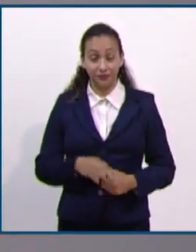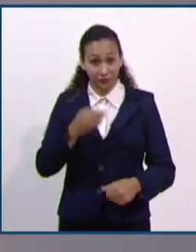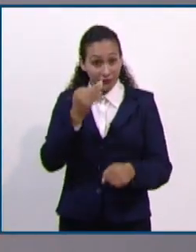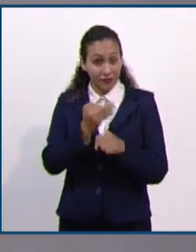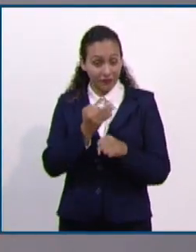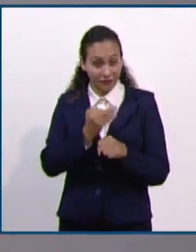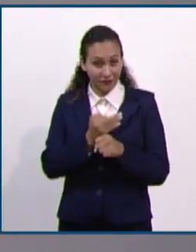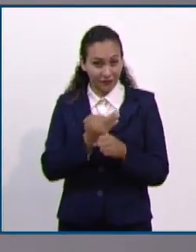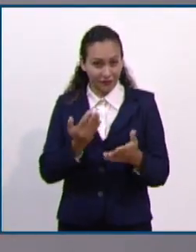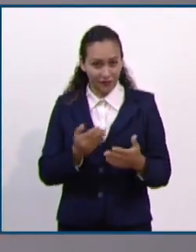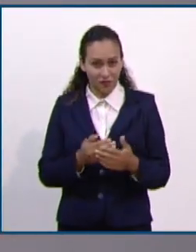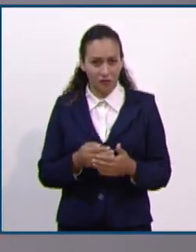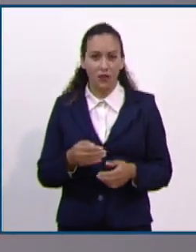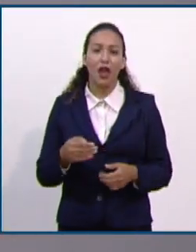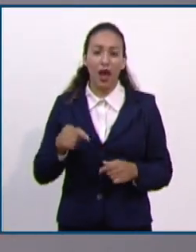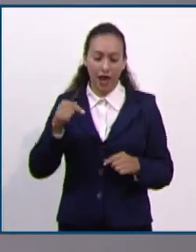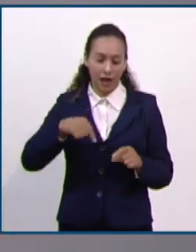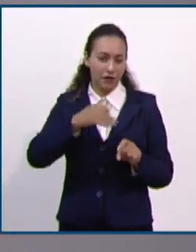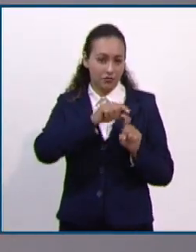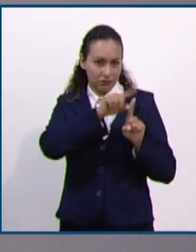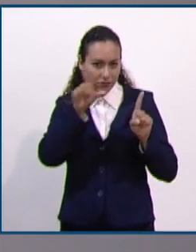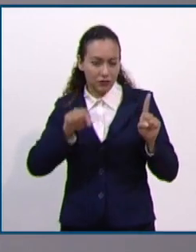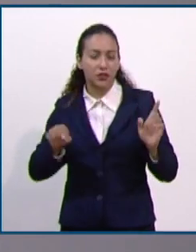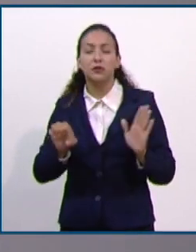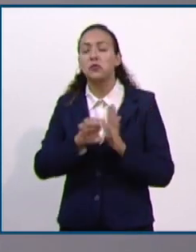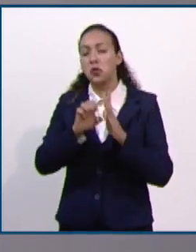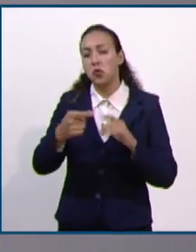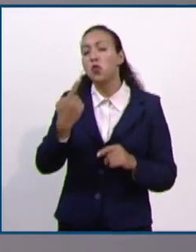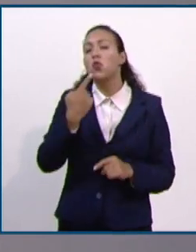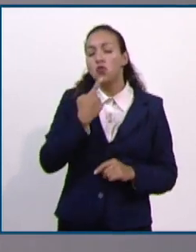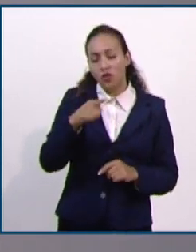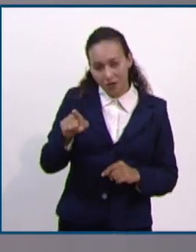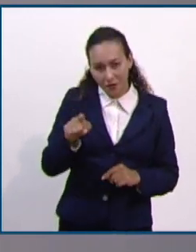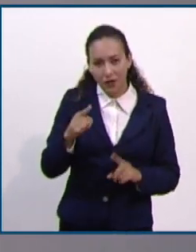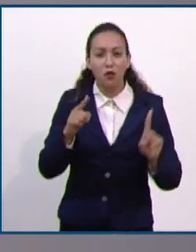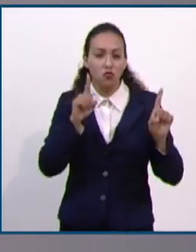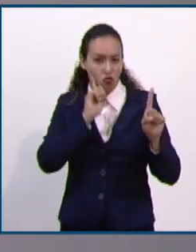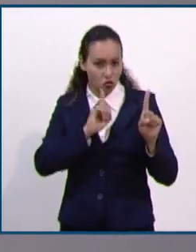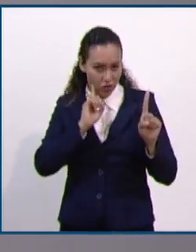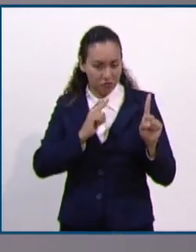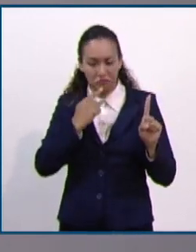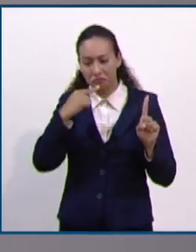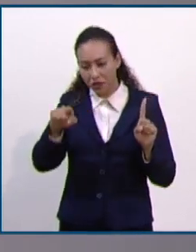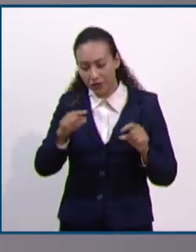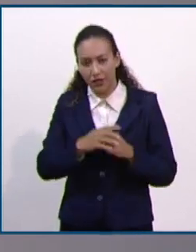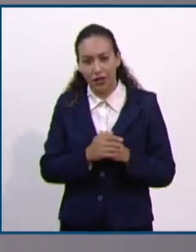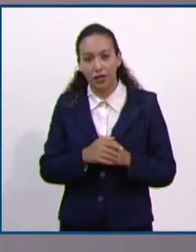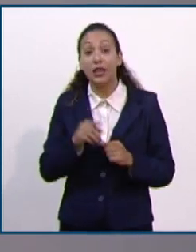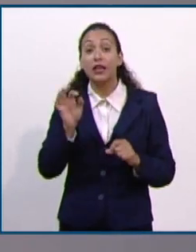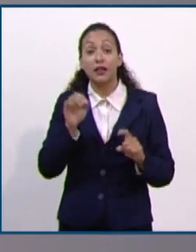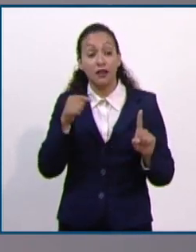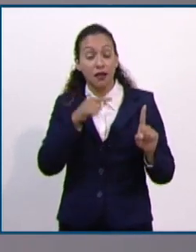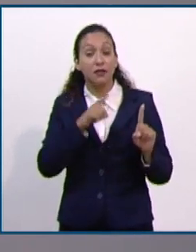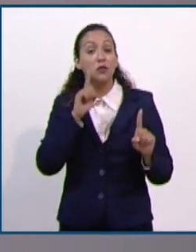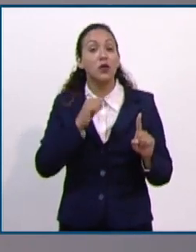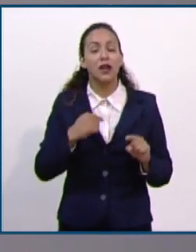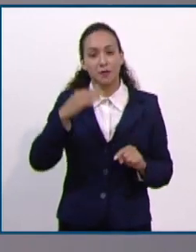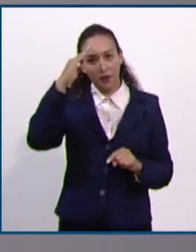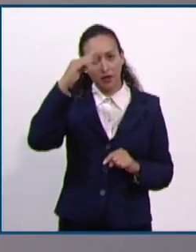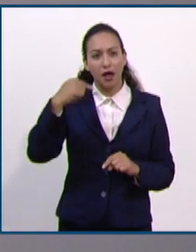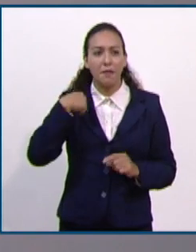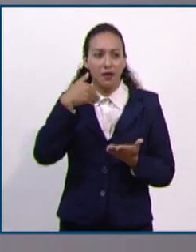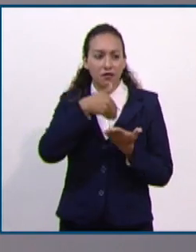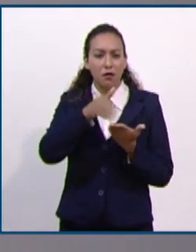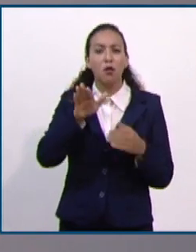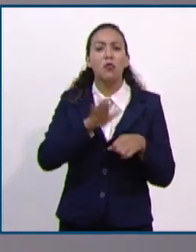Actualmente, a nivel federal, si una demanda es presentada por una mujer que considera que ha sido despedida por